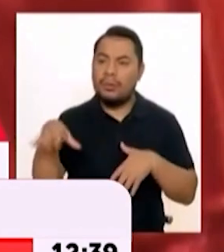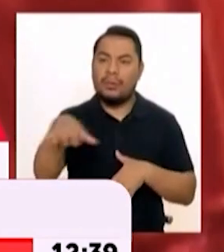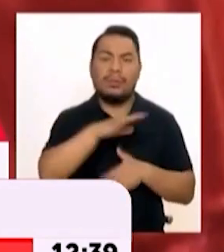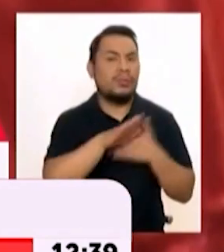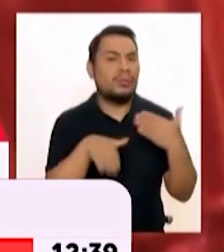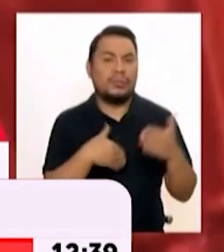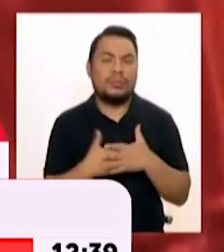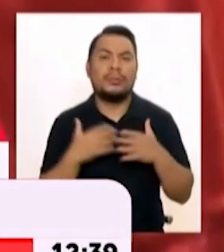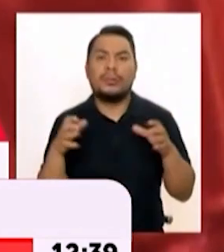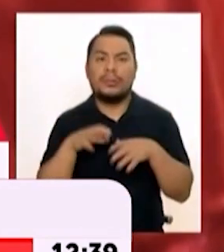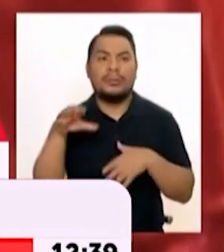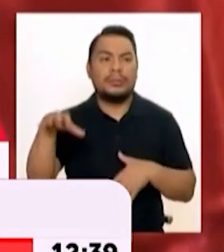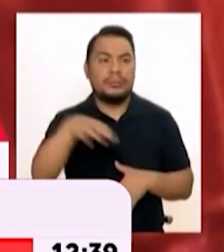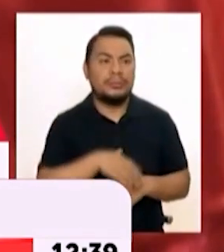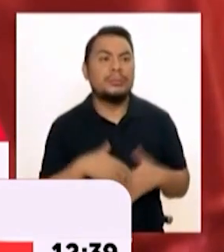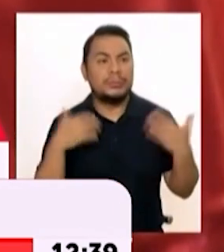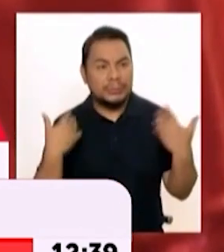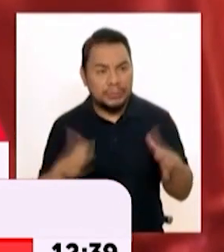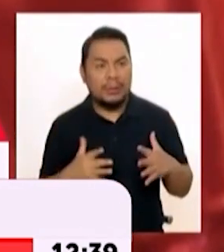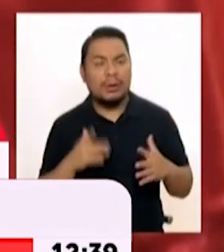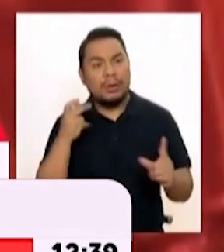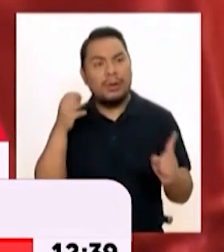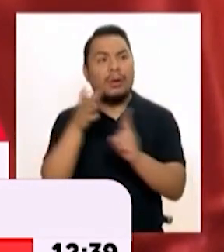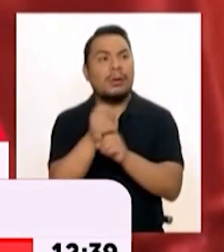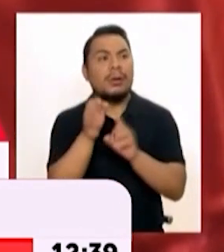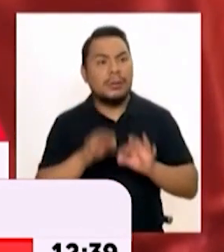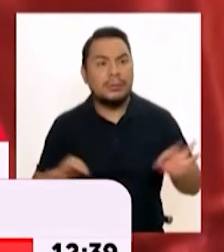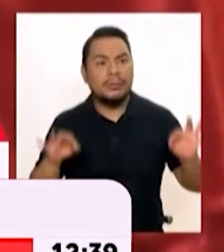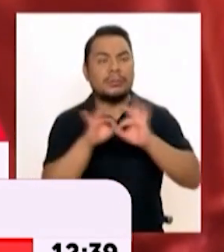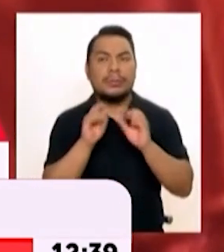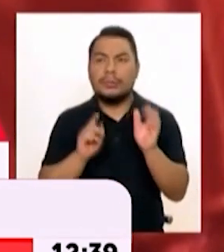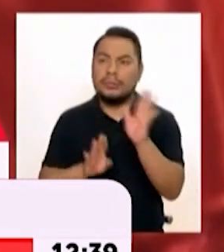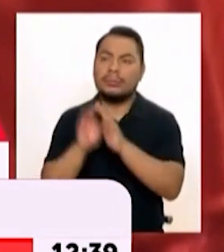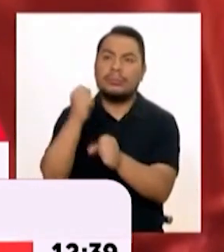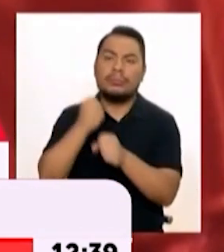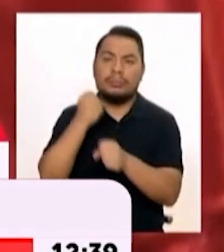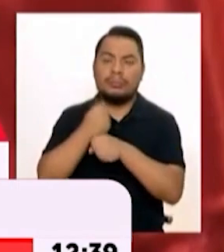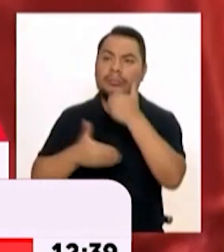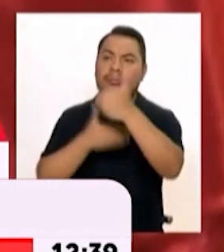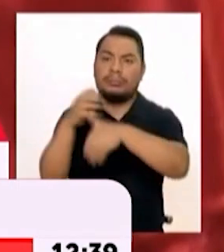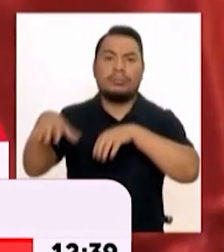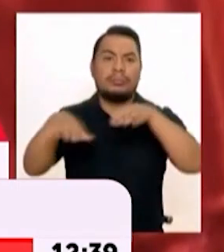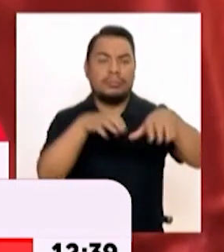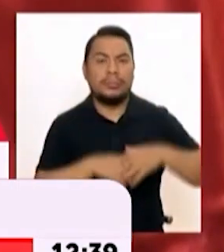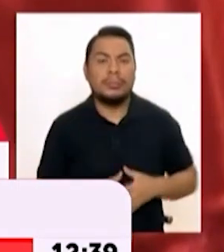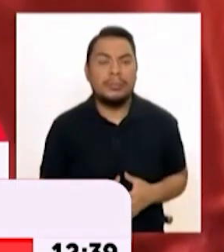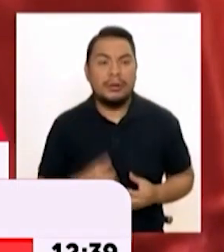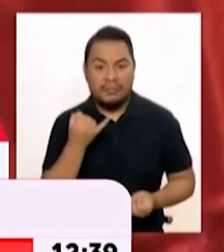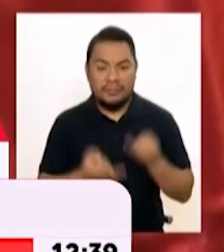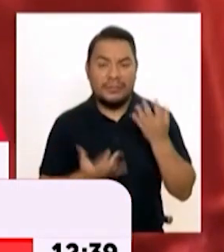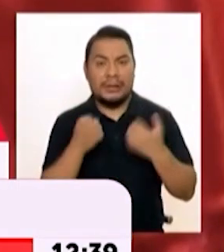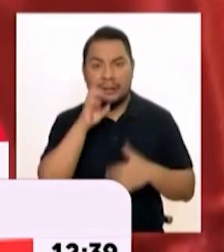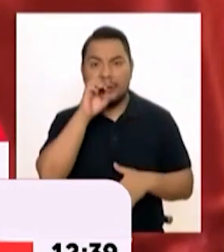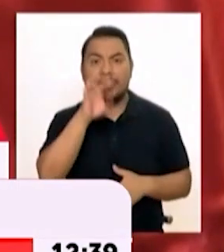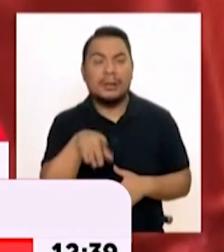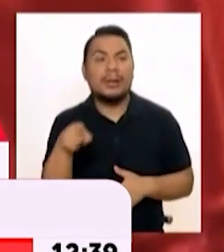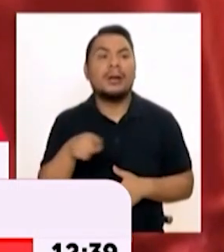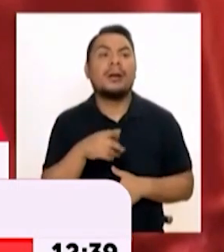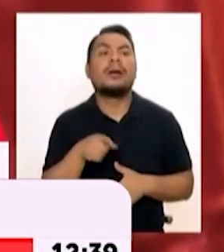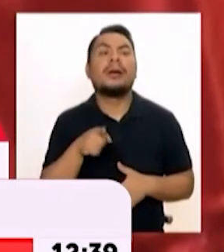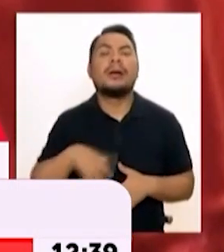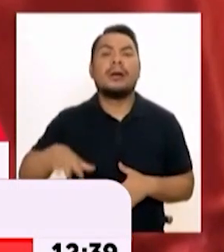podido ejecutar varias obras y el presupuesto. Por ejemplo, la Autoridad de Reconstrucción con Cambios, que